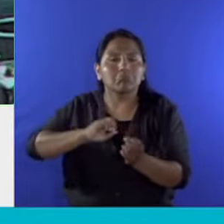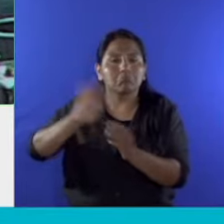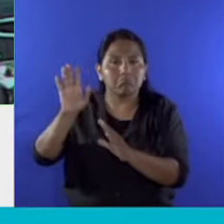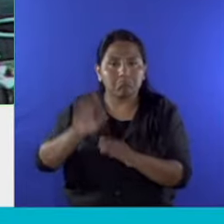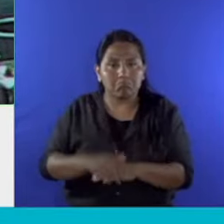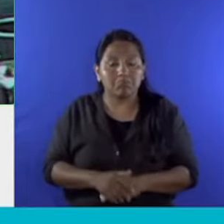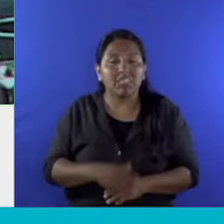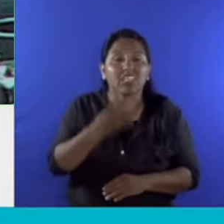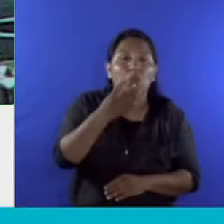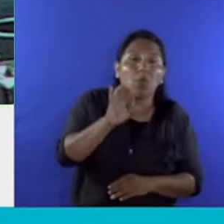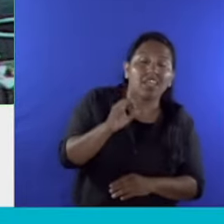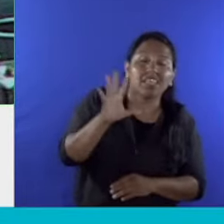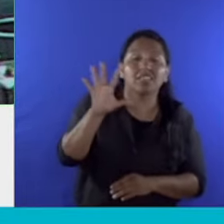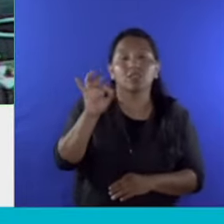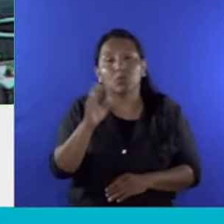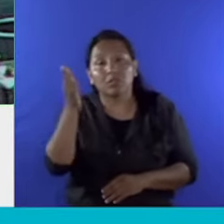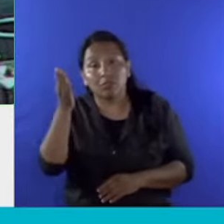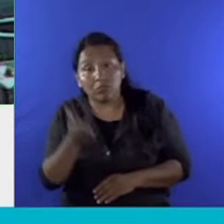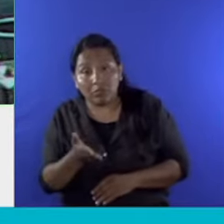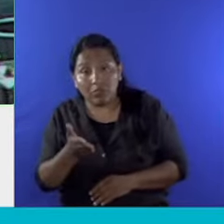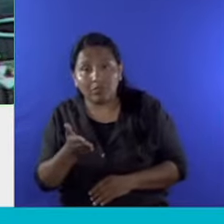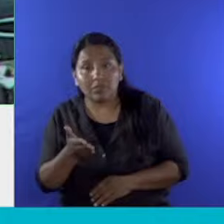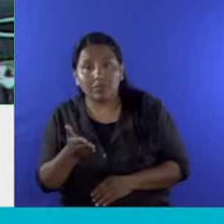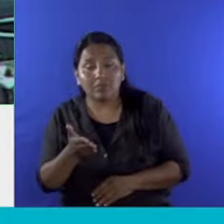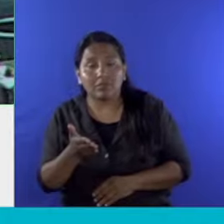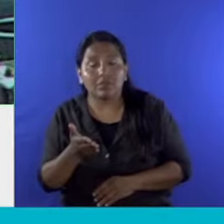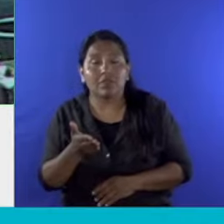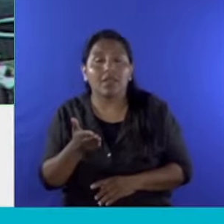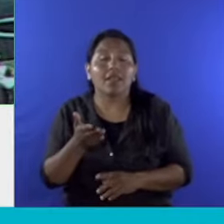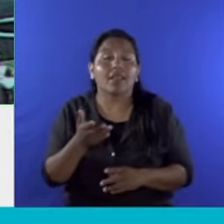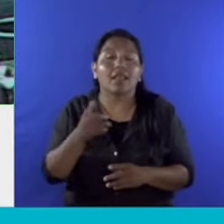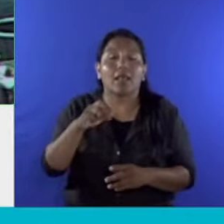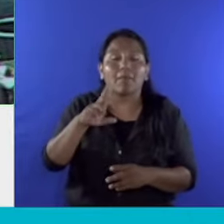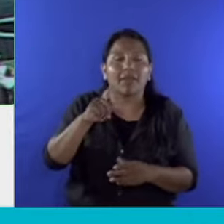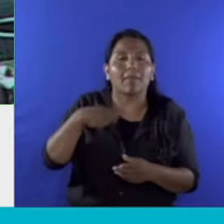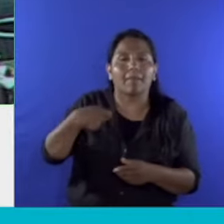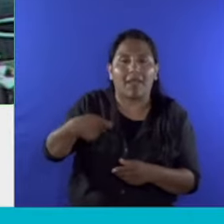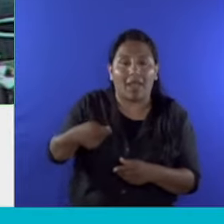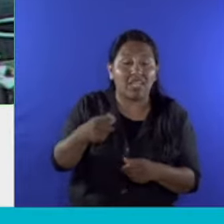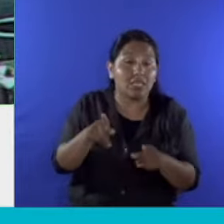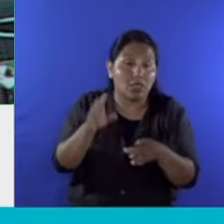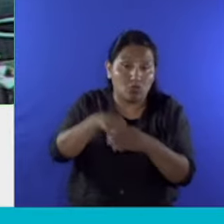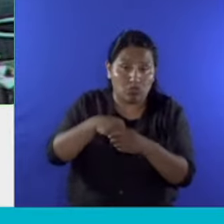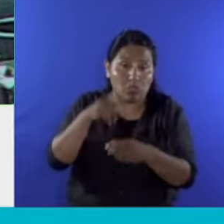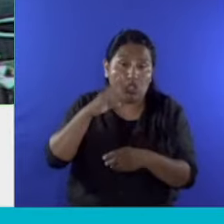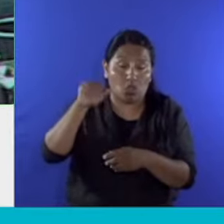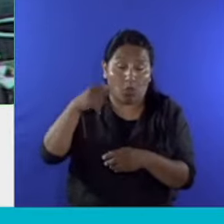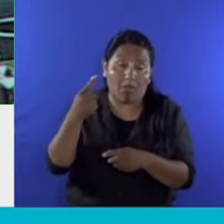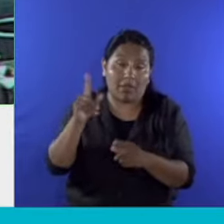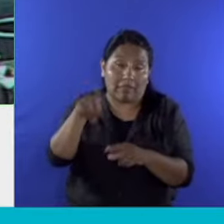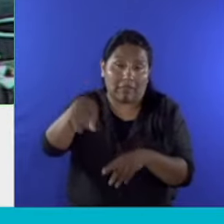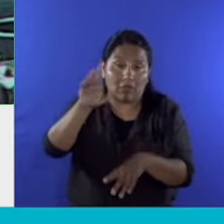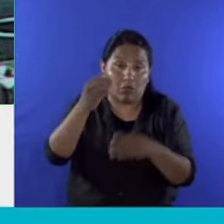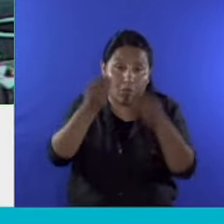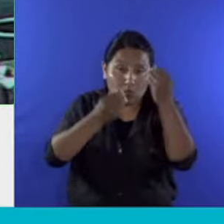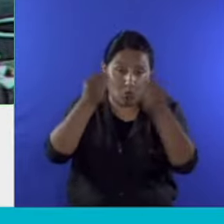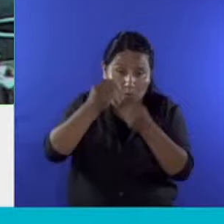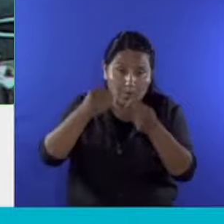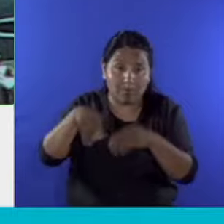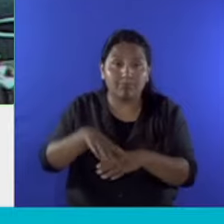Entre el 40 y el 50% de las prepagas, incluyendo a IOMA, que tanto preocupa, a todos nos preocupa,